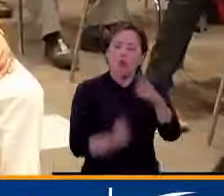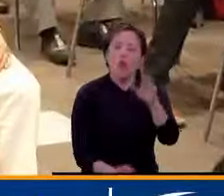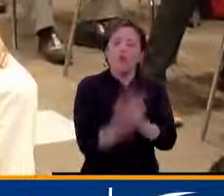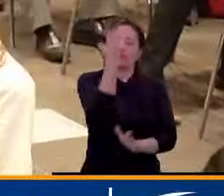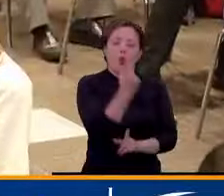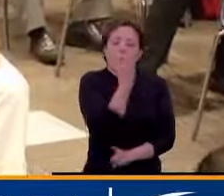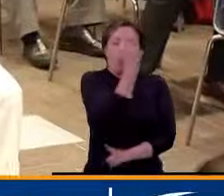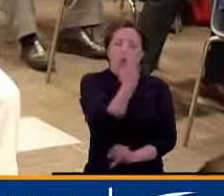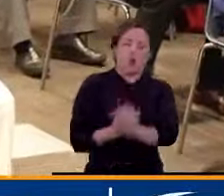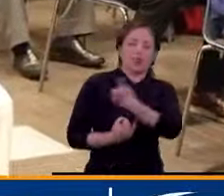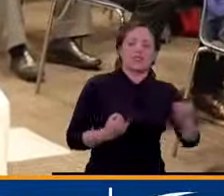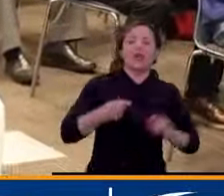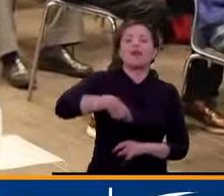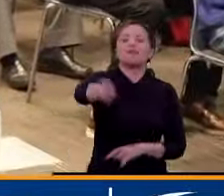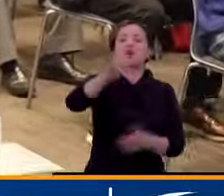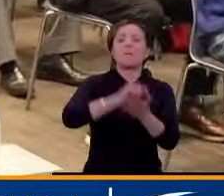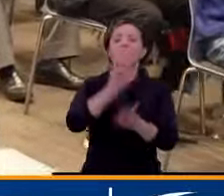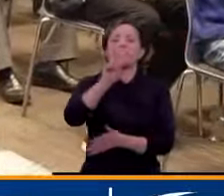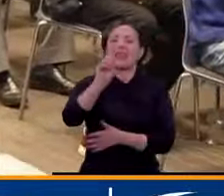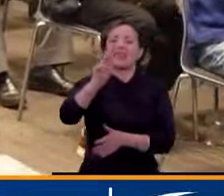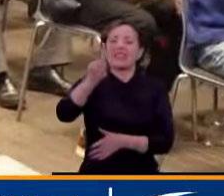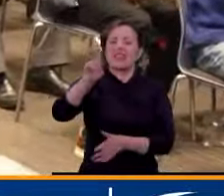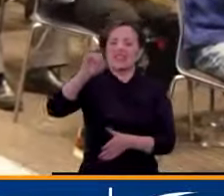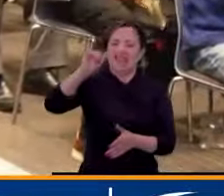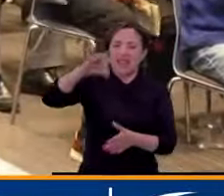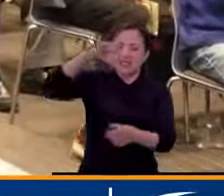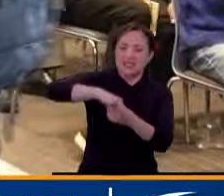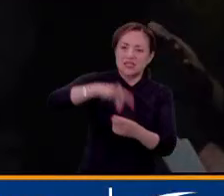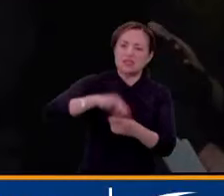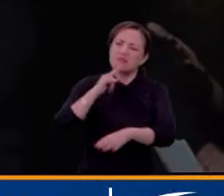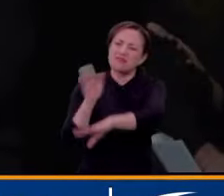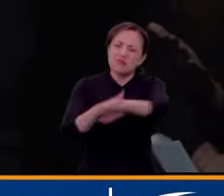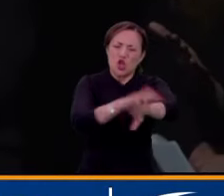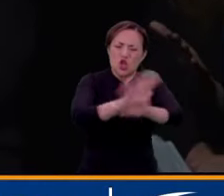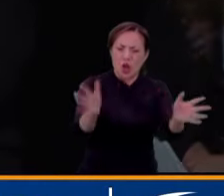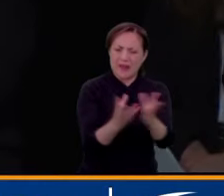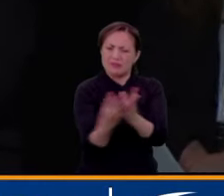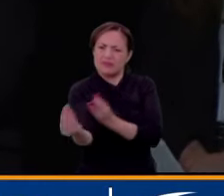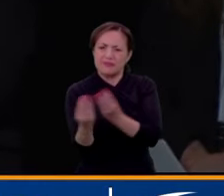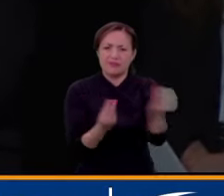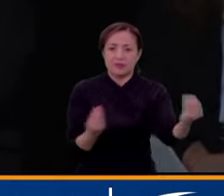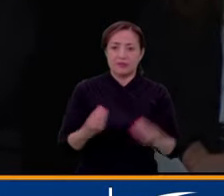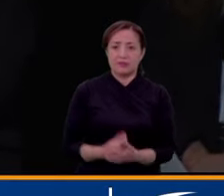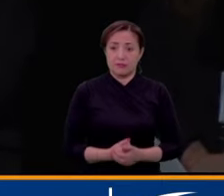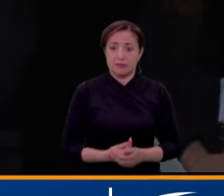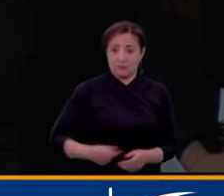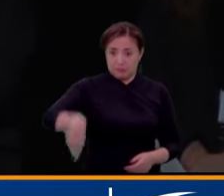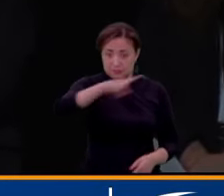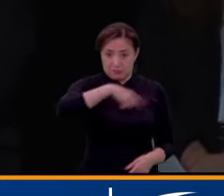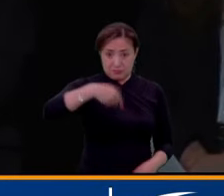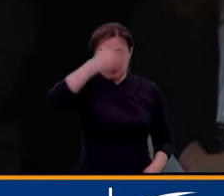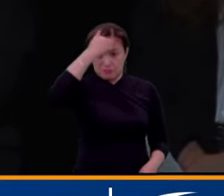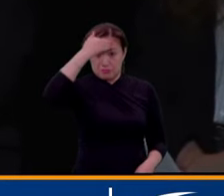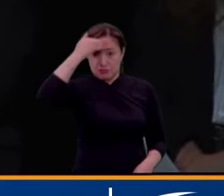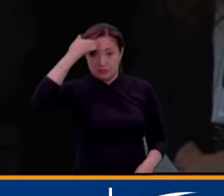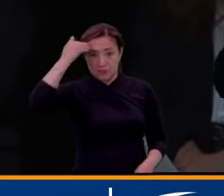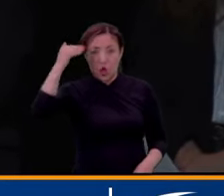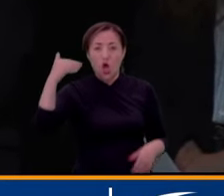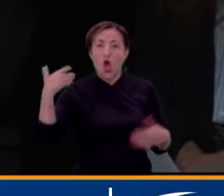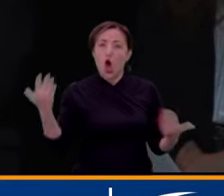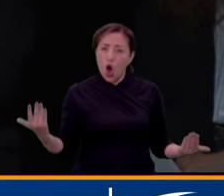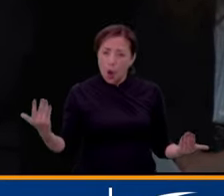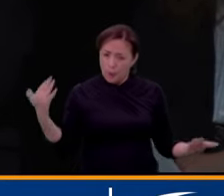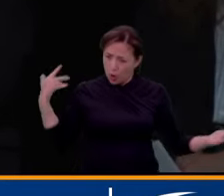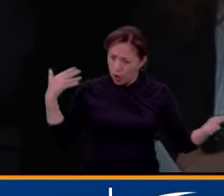elecciones del 2026. Además, pidió cesar las divisiones. Se nos olvidó la historia de cómo dos líderes